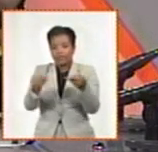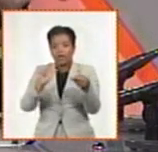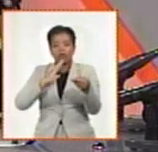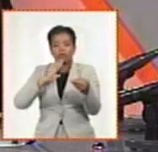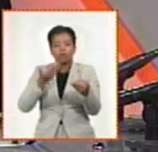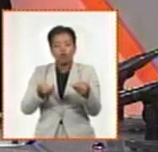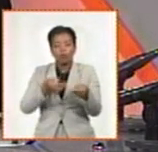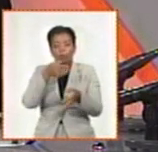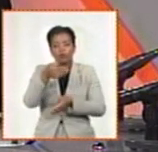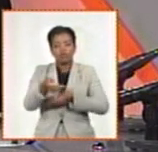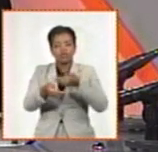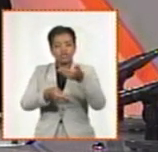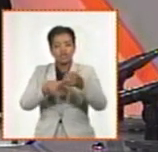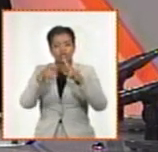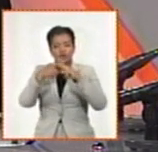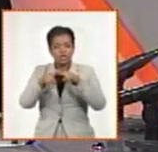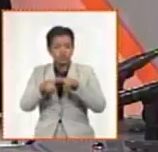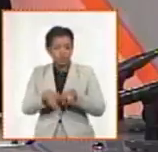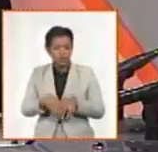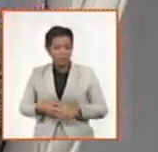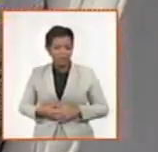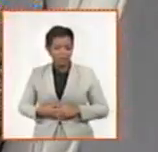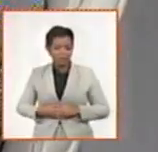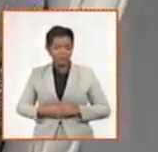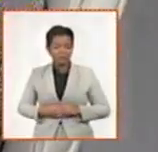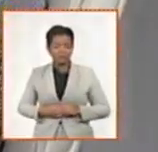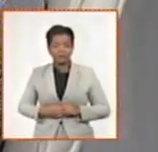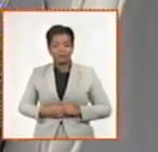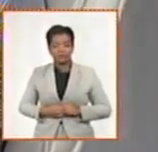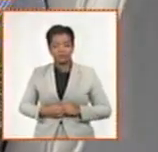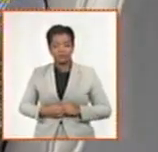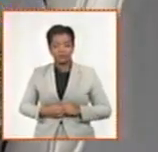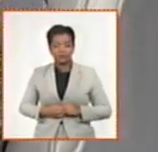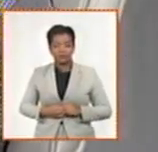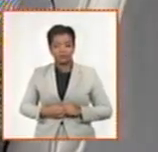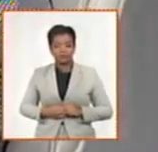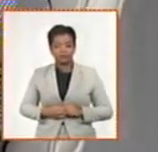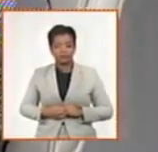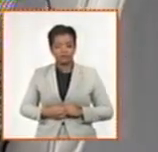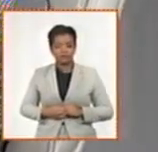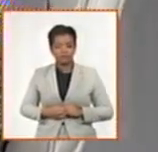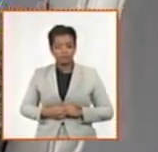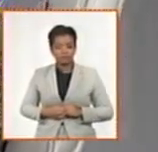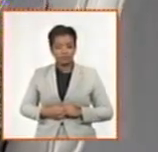proceso sufrió y cómo lo resolvió con la agroecología? ¿Qué pasa? Que cuando nosotros entramos en la finca,